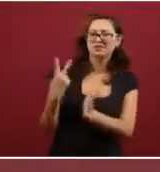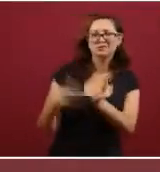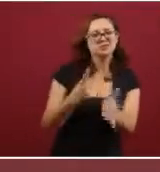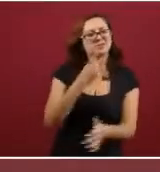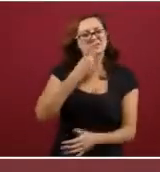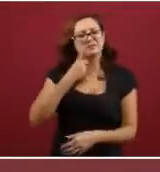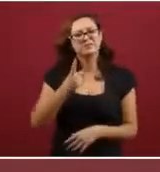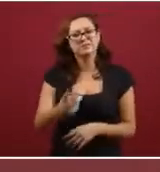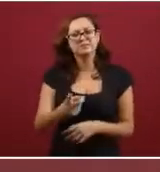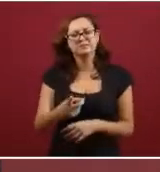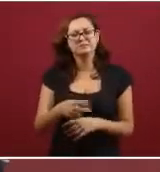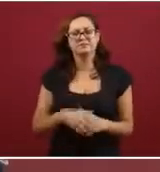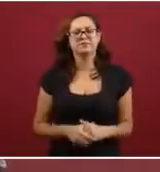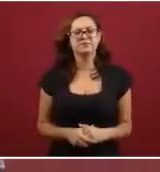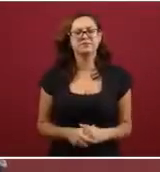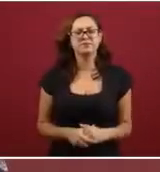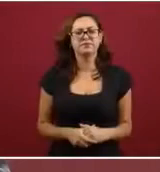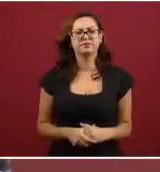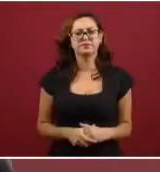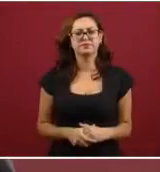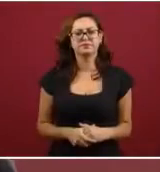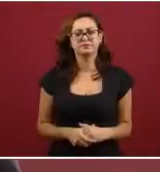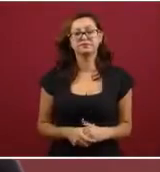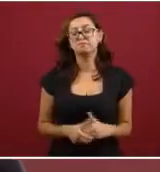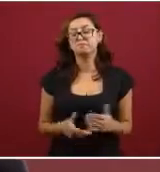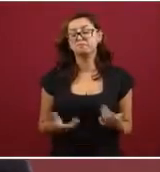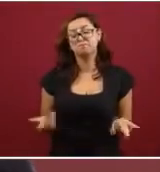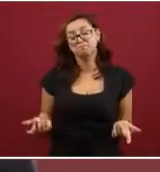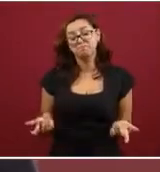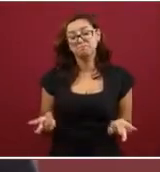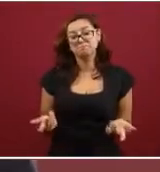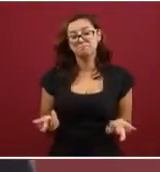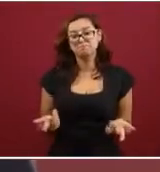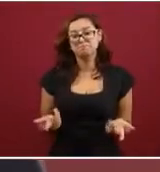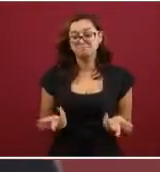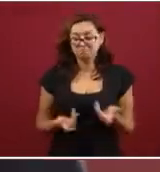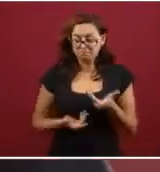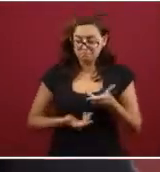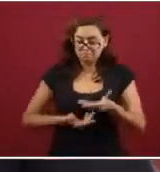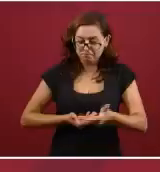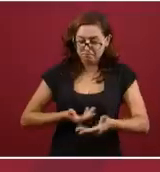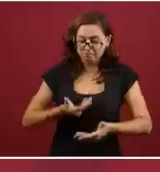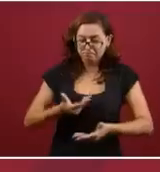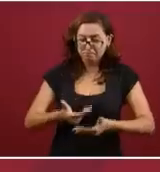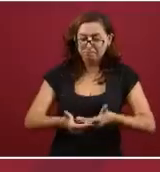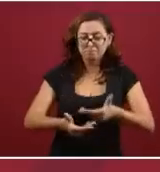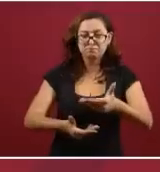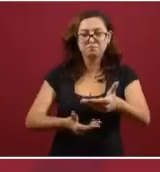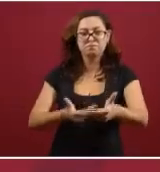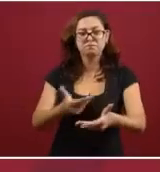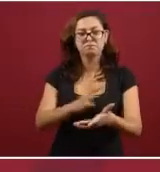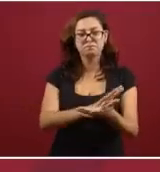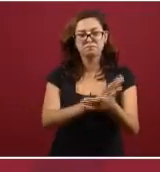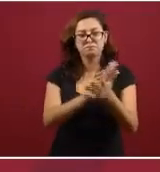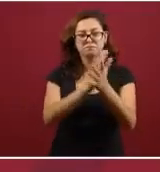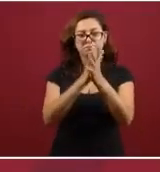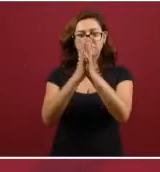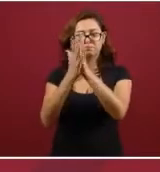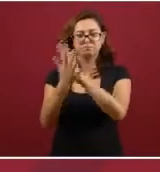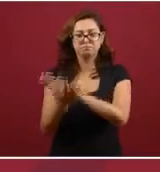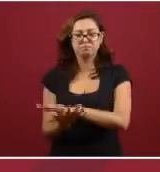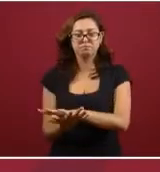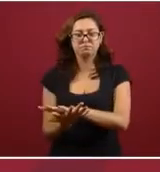sosteniendo. Entonces, pues es un proceso de transformación,